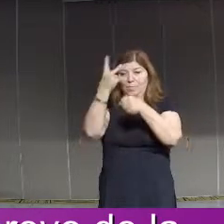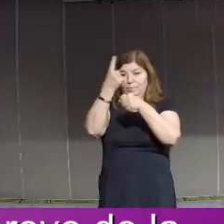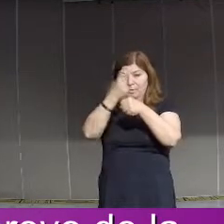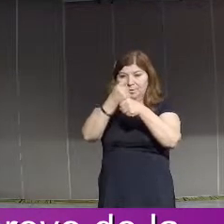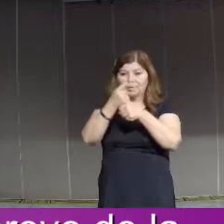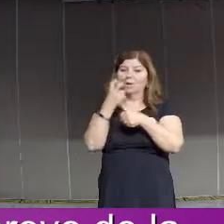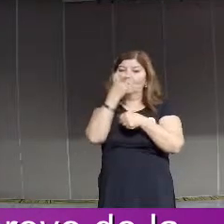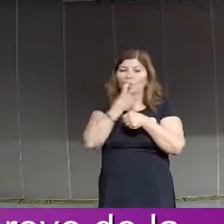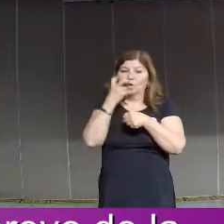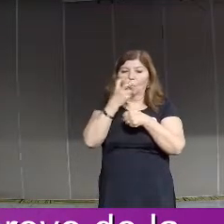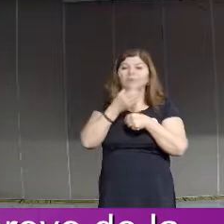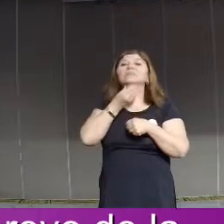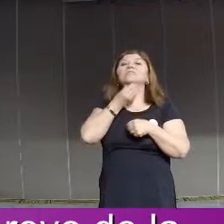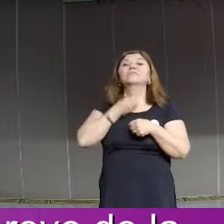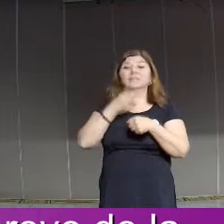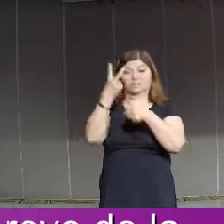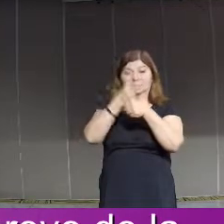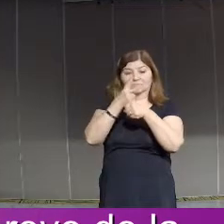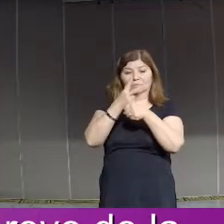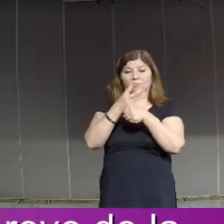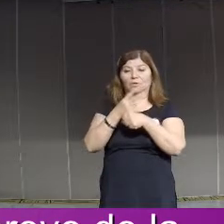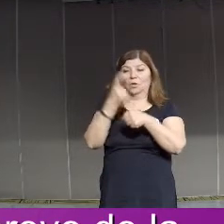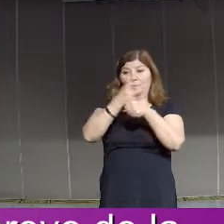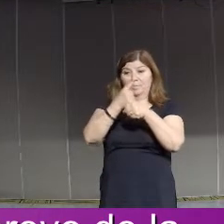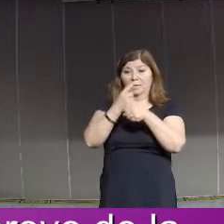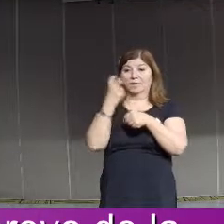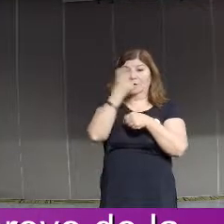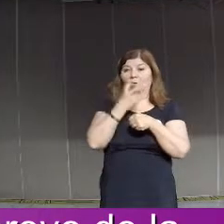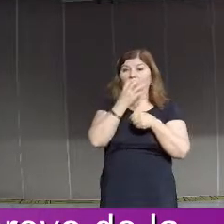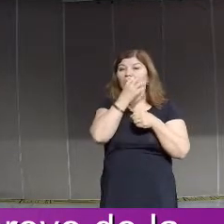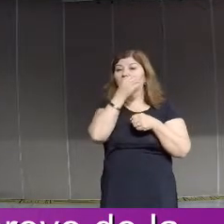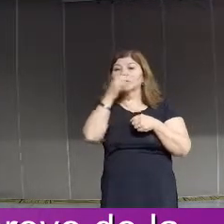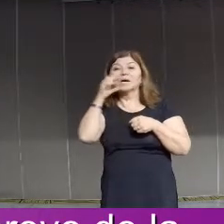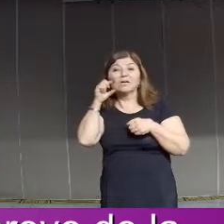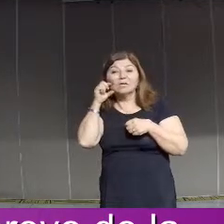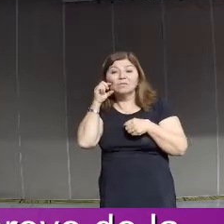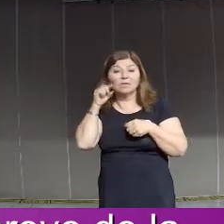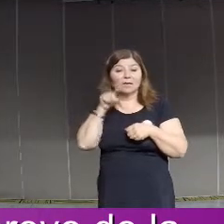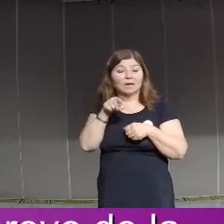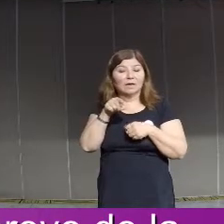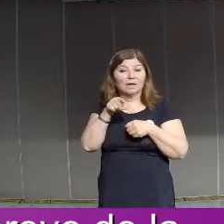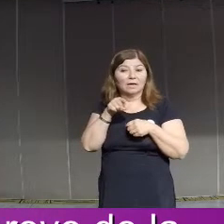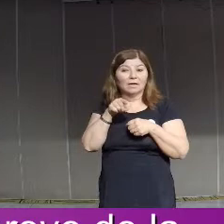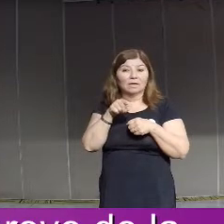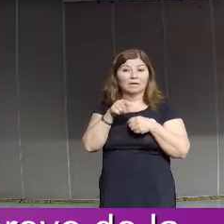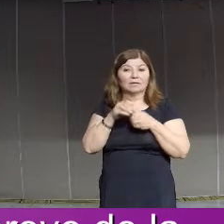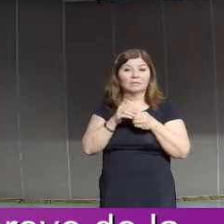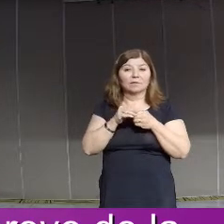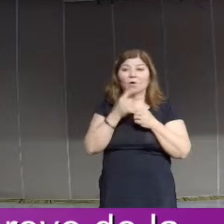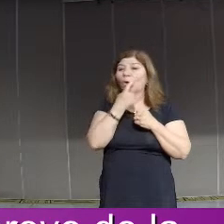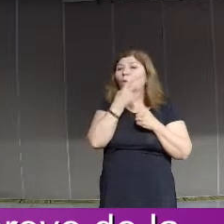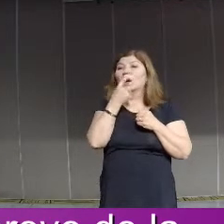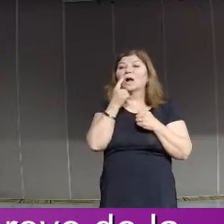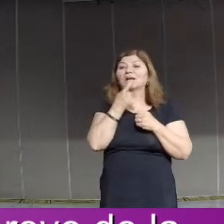faríngea y la etapa esofágica. La etapa oral, sí, como dijimos anteriormente, las válvulas son los labios